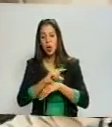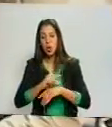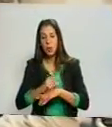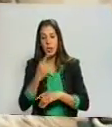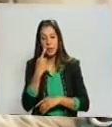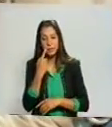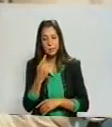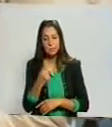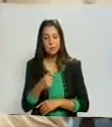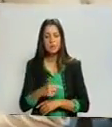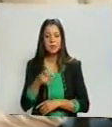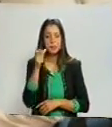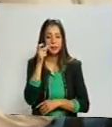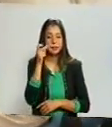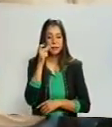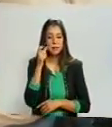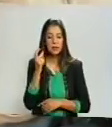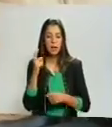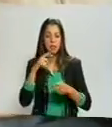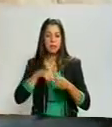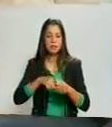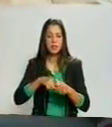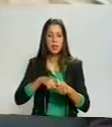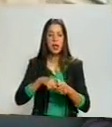venezolano tiene un mínimo del